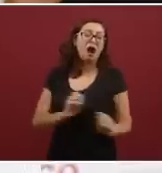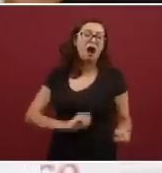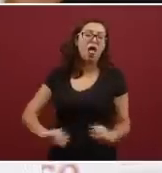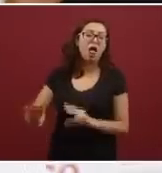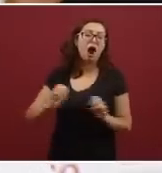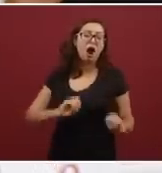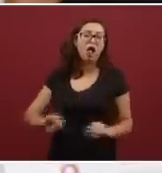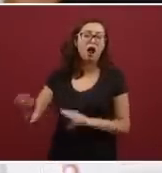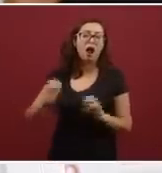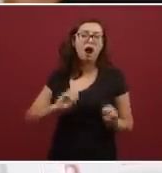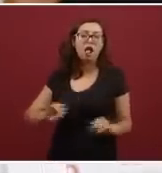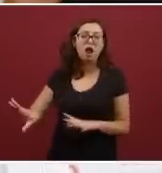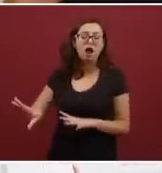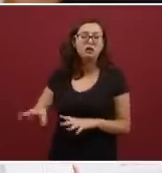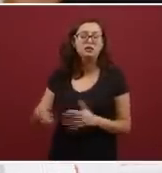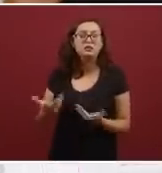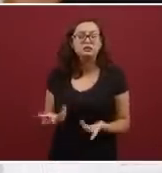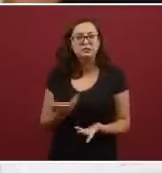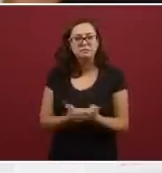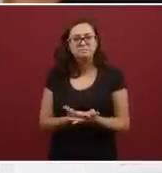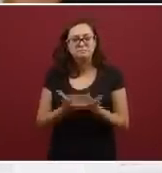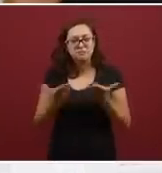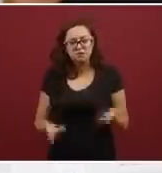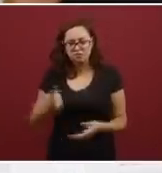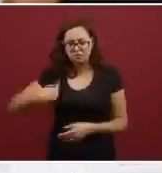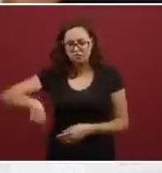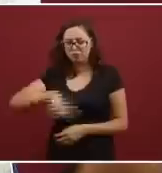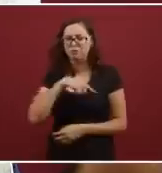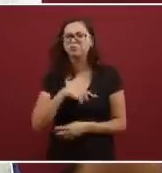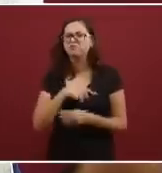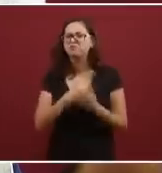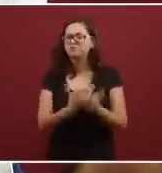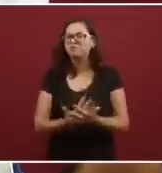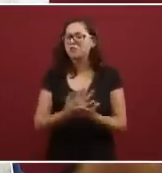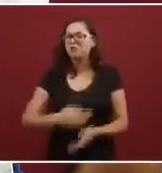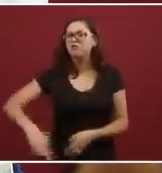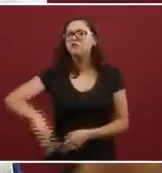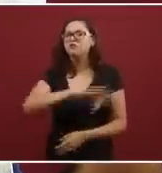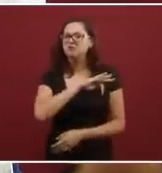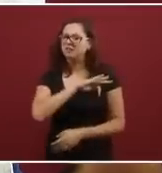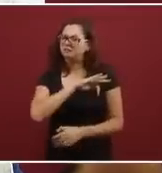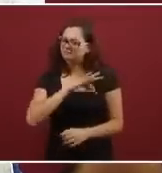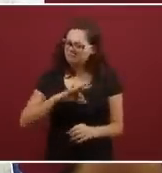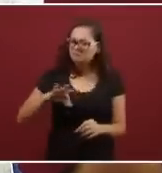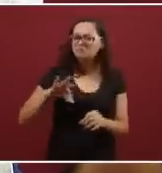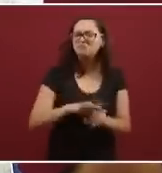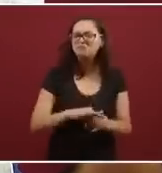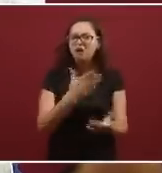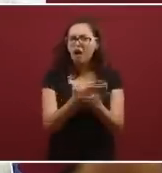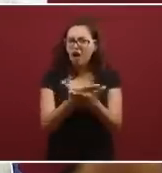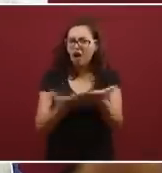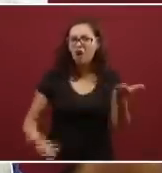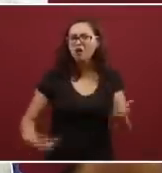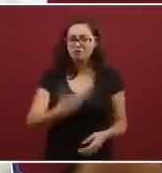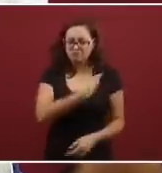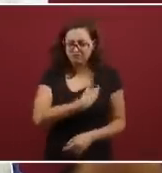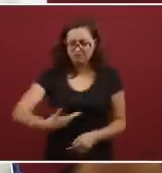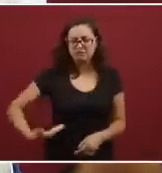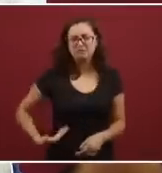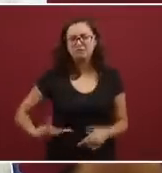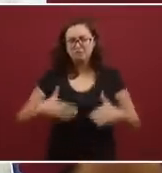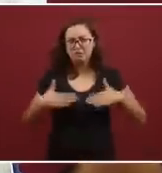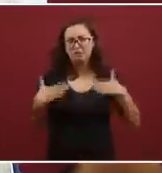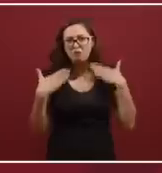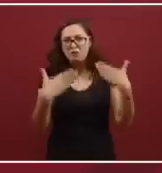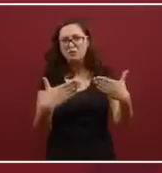pero tuvimos la esperanza y confiamos en nuestro presidente de la República, que hoy se está haciendo realidad.